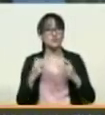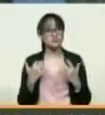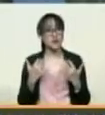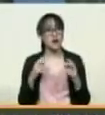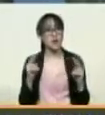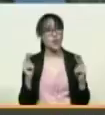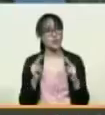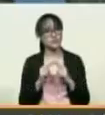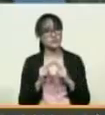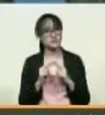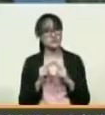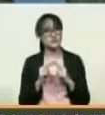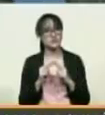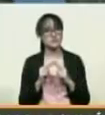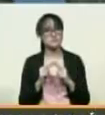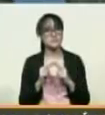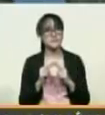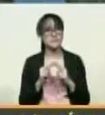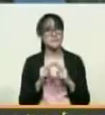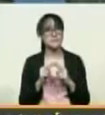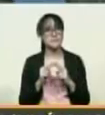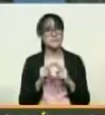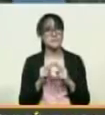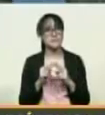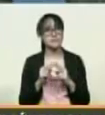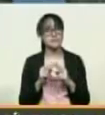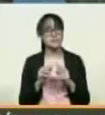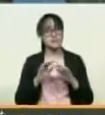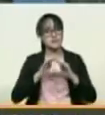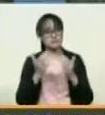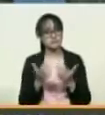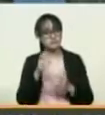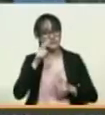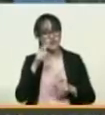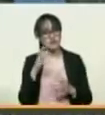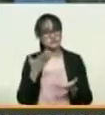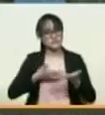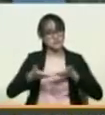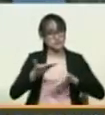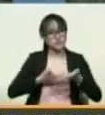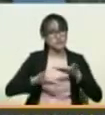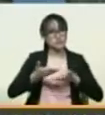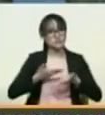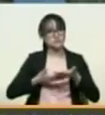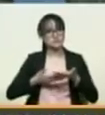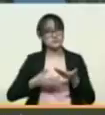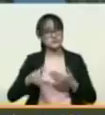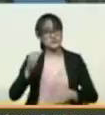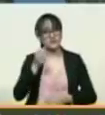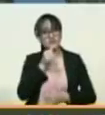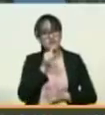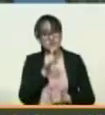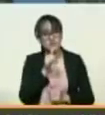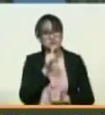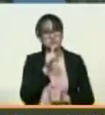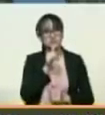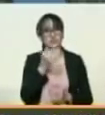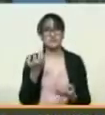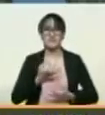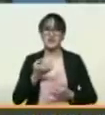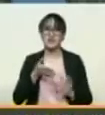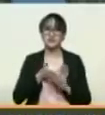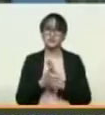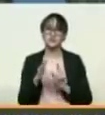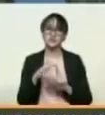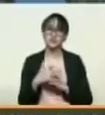encontramos los funcionarios de los gobiernos del mundo para intercambiar y poder dar la información real sobre